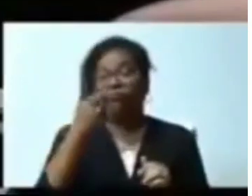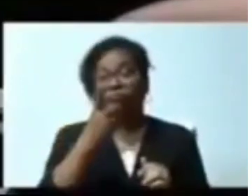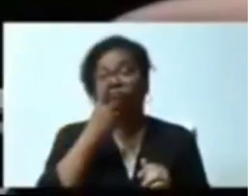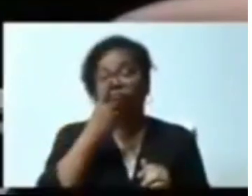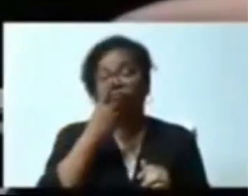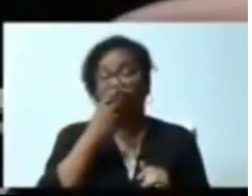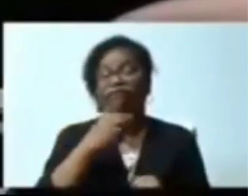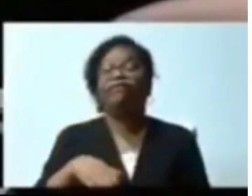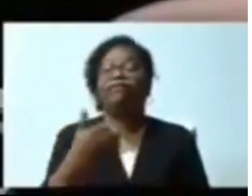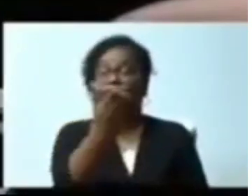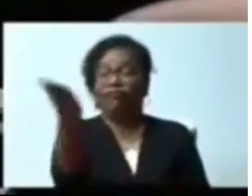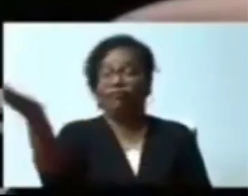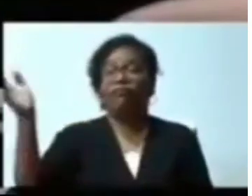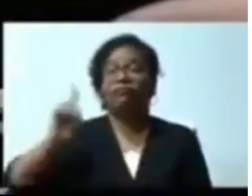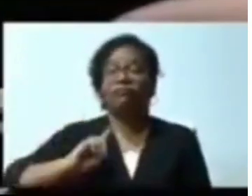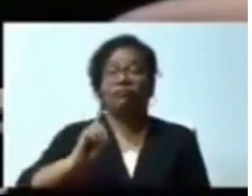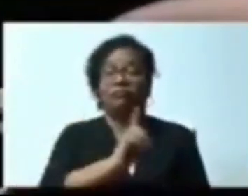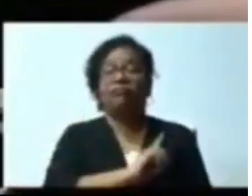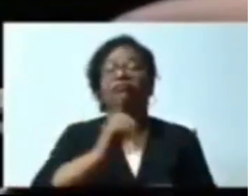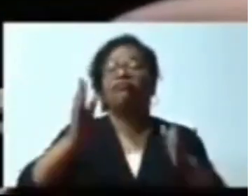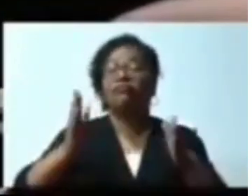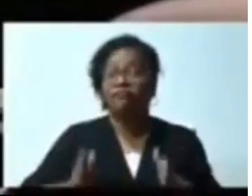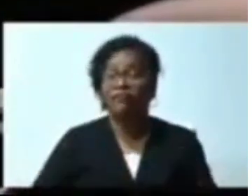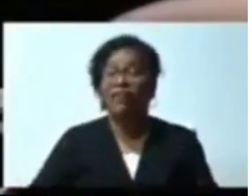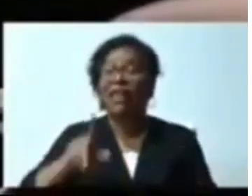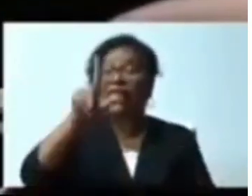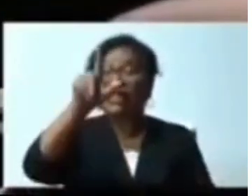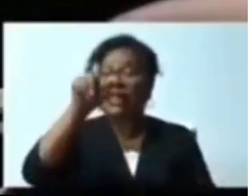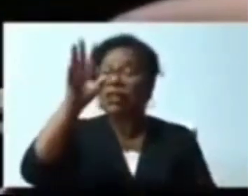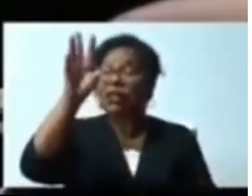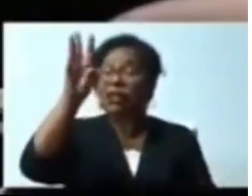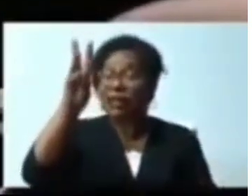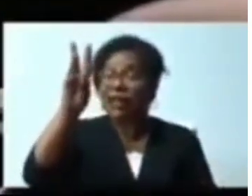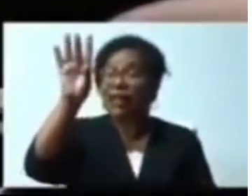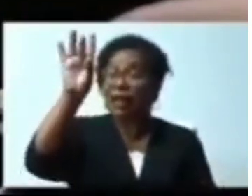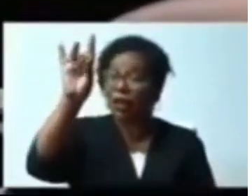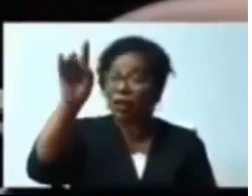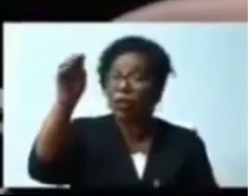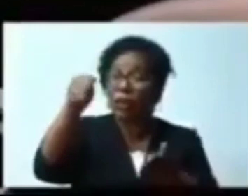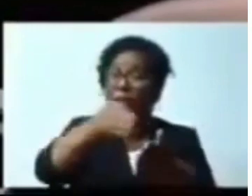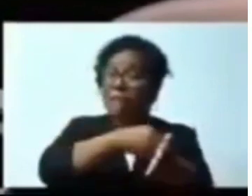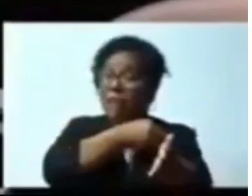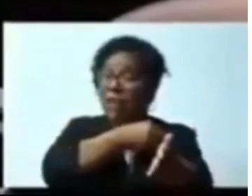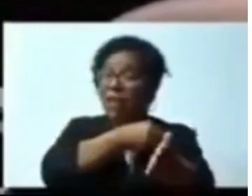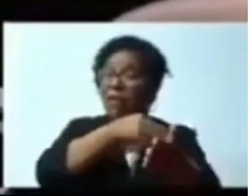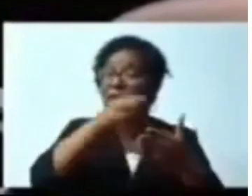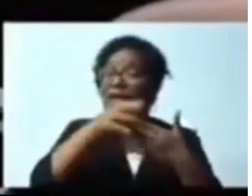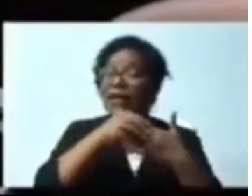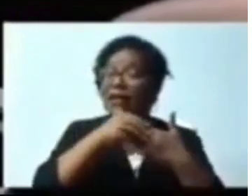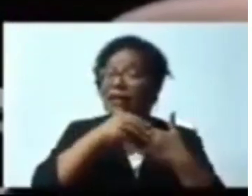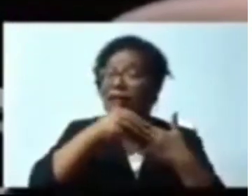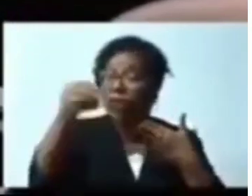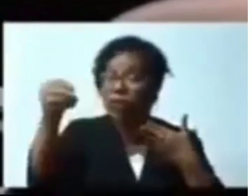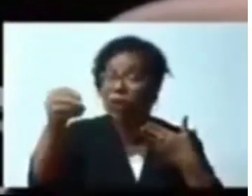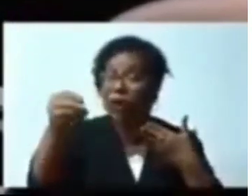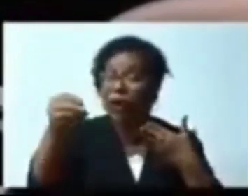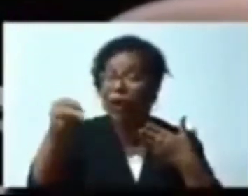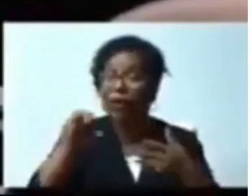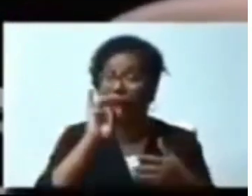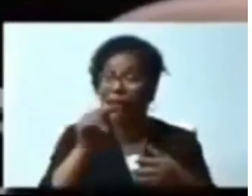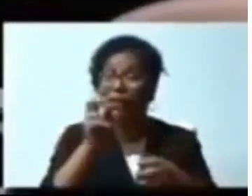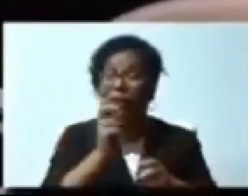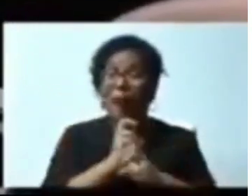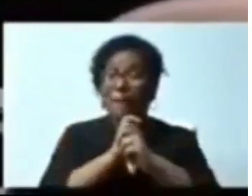Colegas diputados y diputadas, 168 millones de dólares, si no es un préstamo, es peor que lo